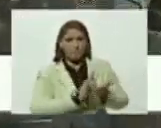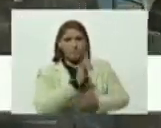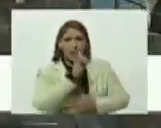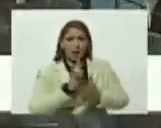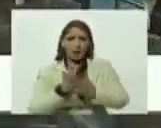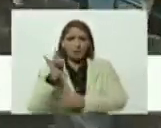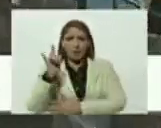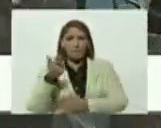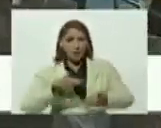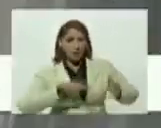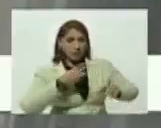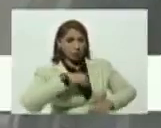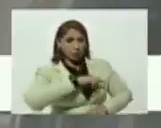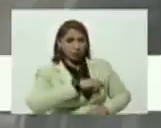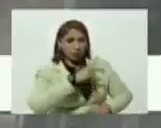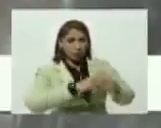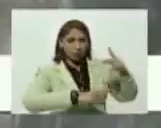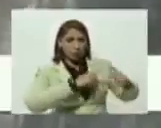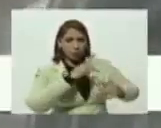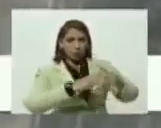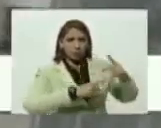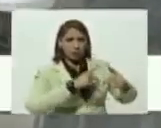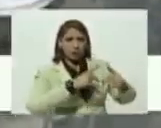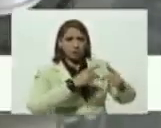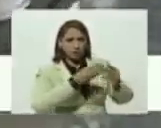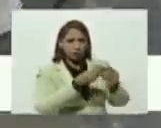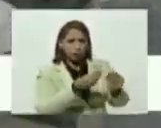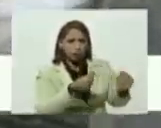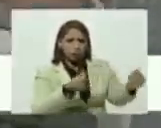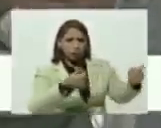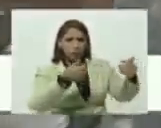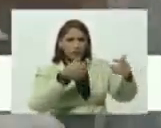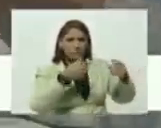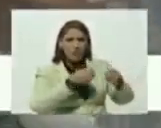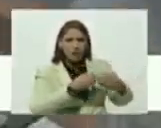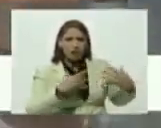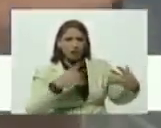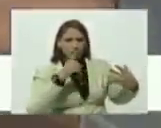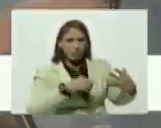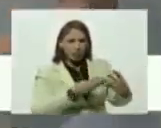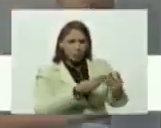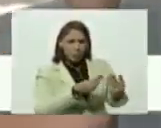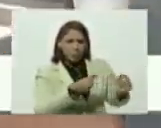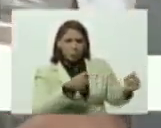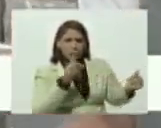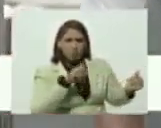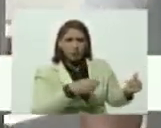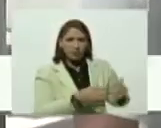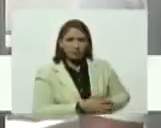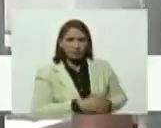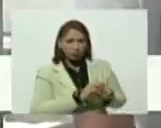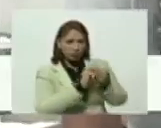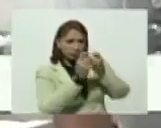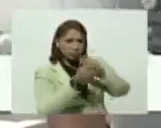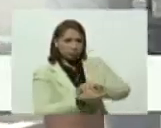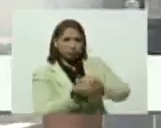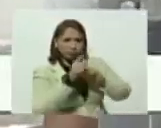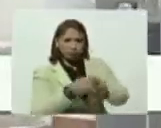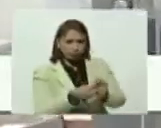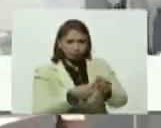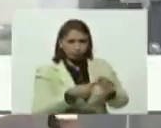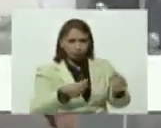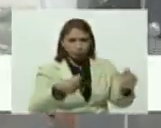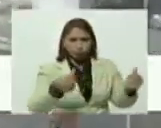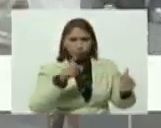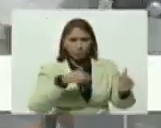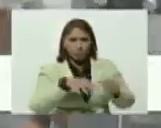va a permitir a nosotros procesar, refinar, blanquear, desodorizar, a su vez llevarla al proceso de fraccionamiento y